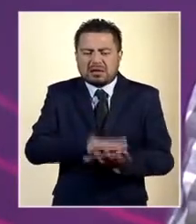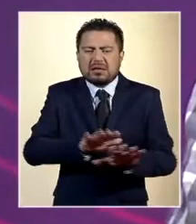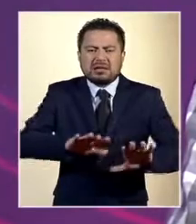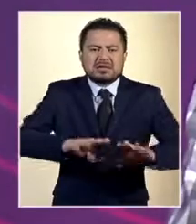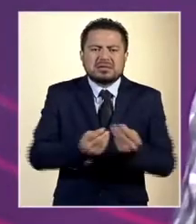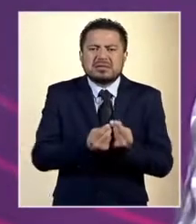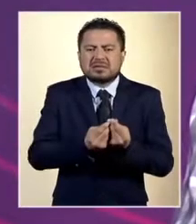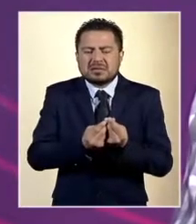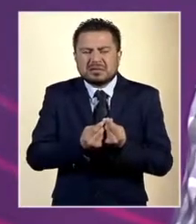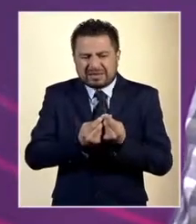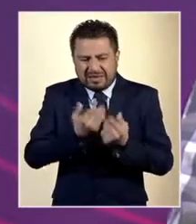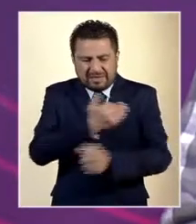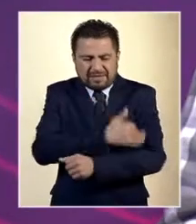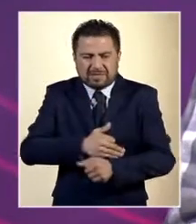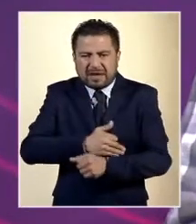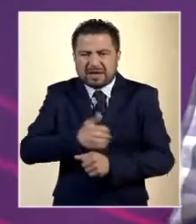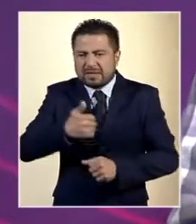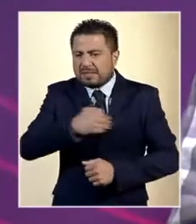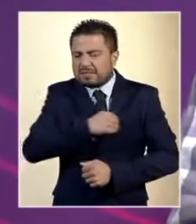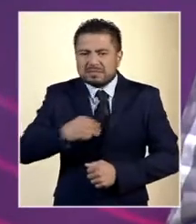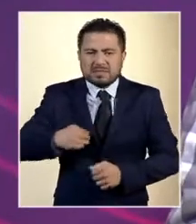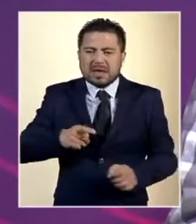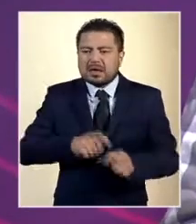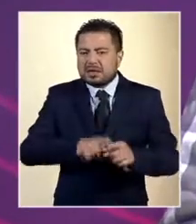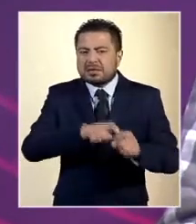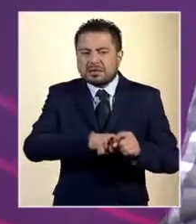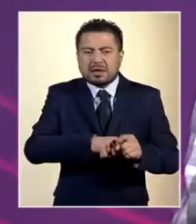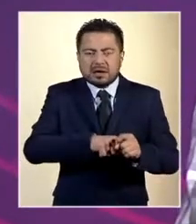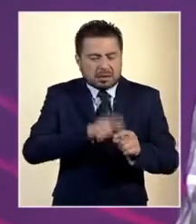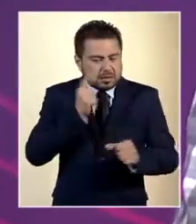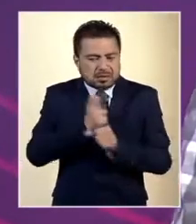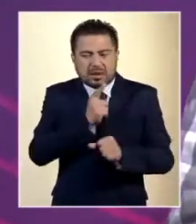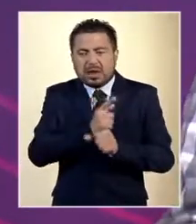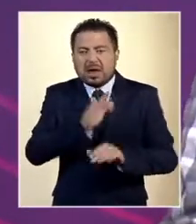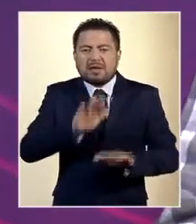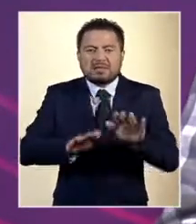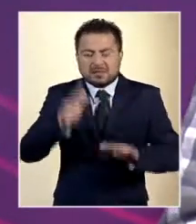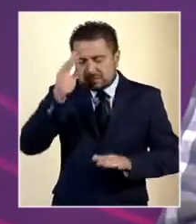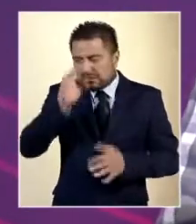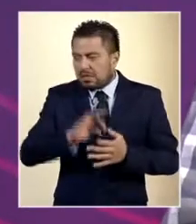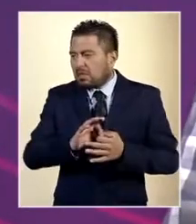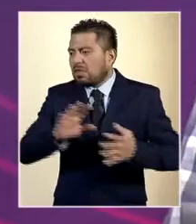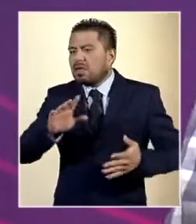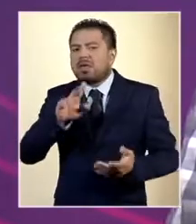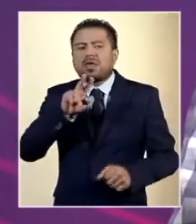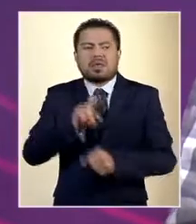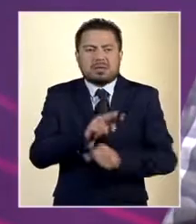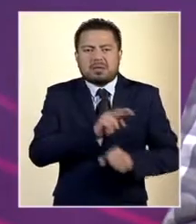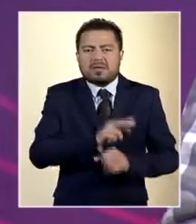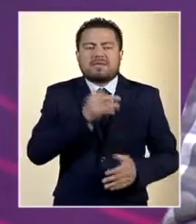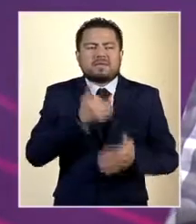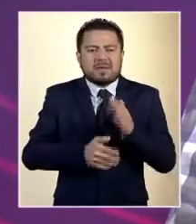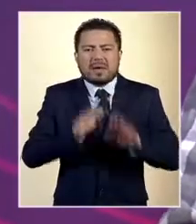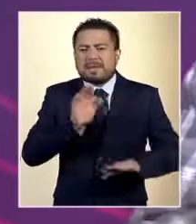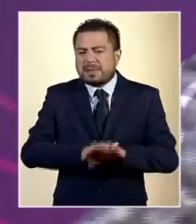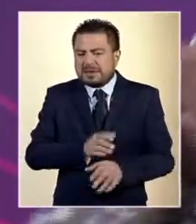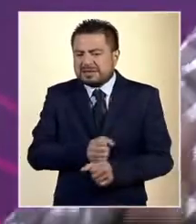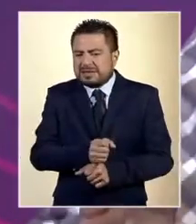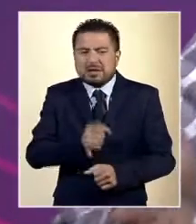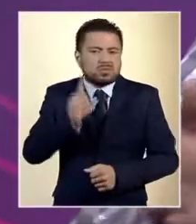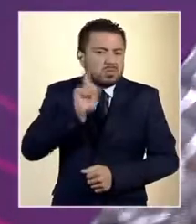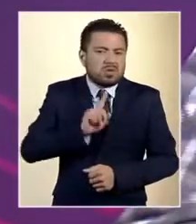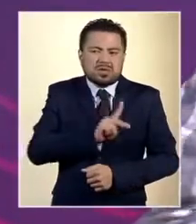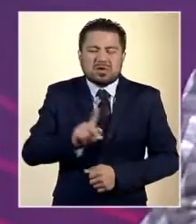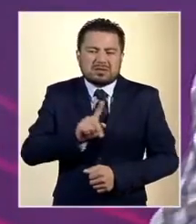integraban este núcleo familiar. Vamos a encontrar descuido, vamos a encontrar más violencia sexual en el caso de